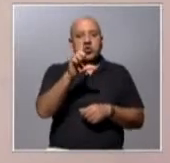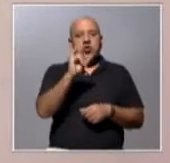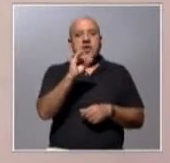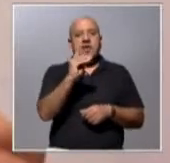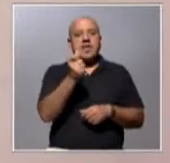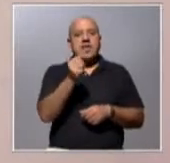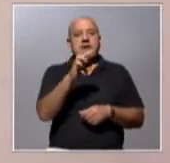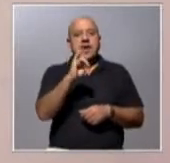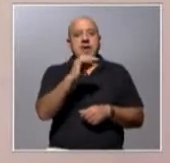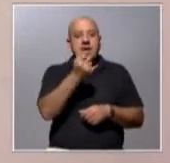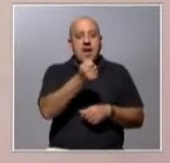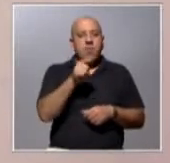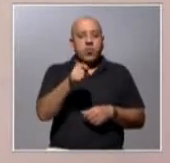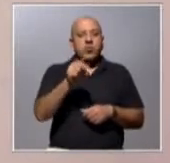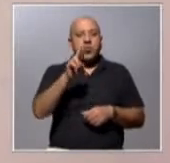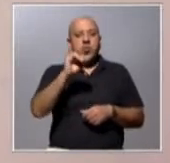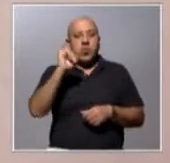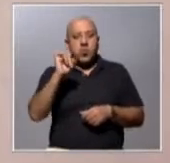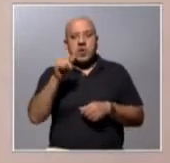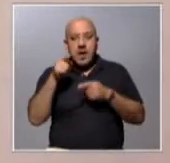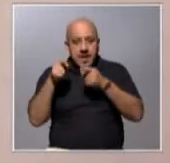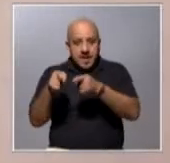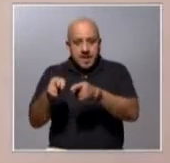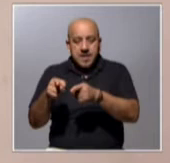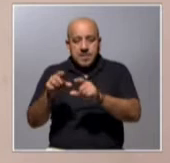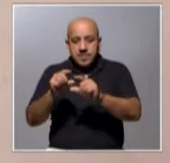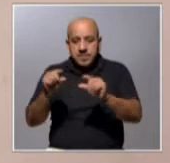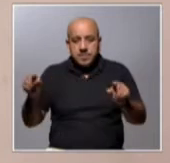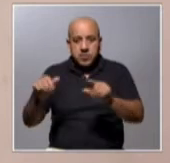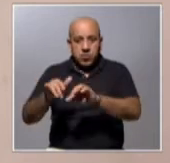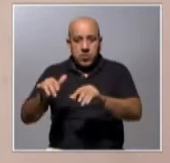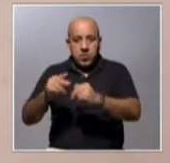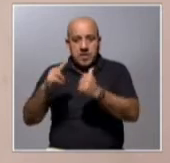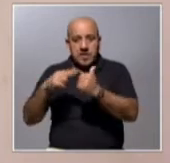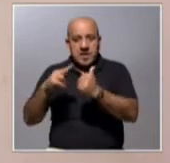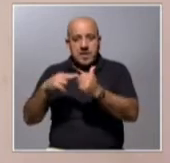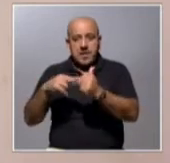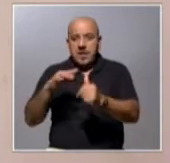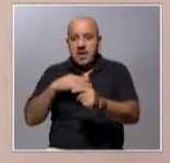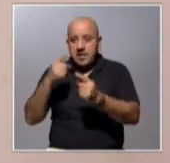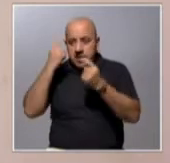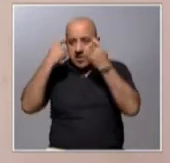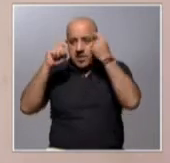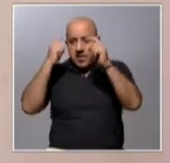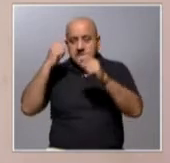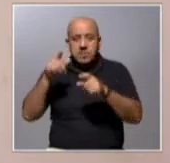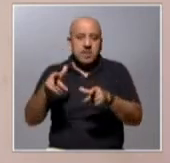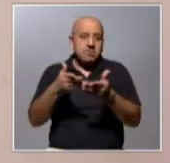Entonces vamos poniendo diferentes iniciativas que apuntan a eso, a los que se tienen que quedar en casa, que